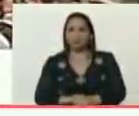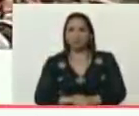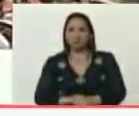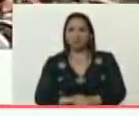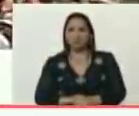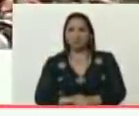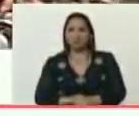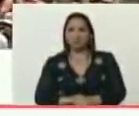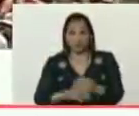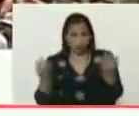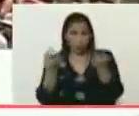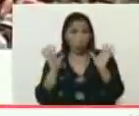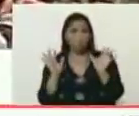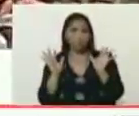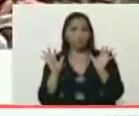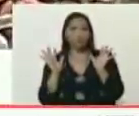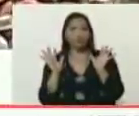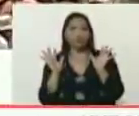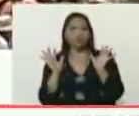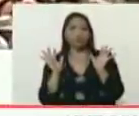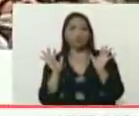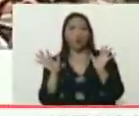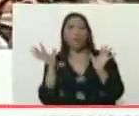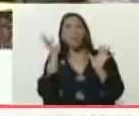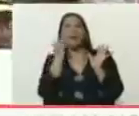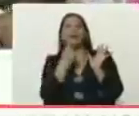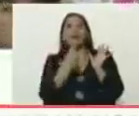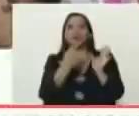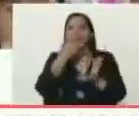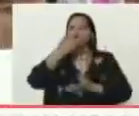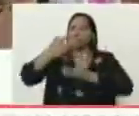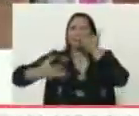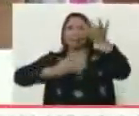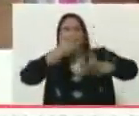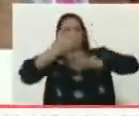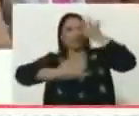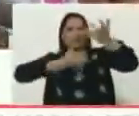¿Están seguras? ¿Las mujeres dicen?